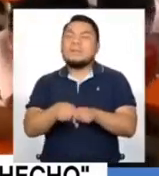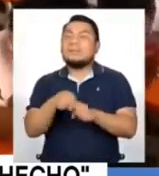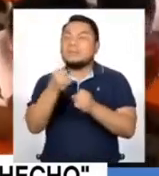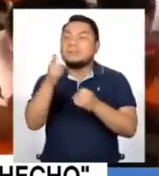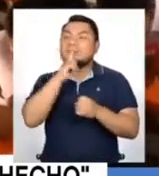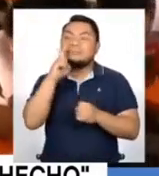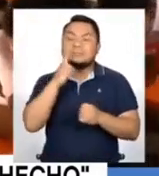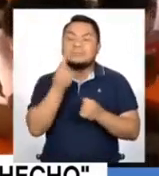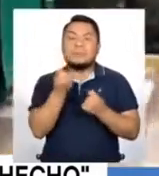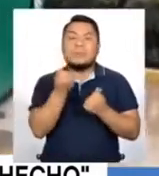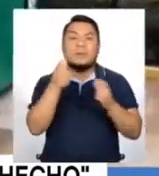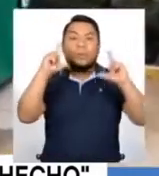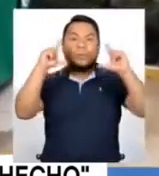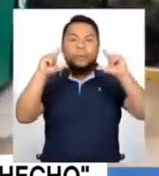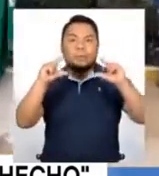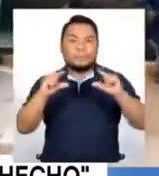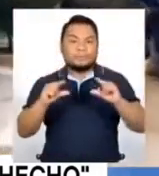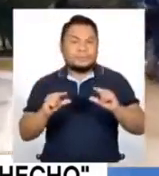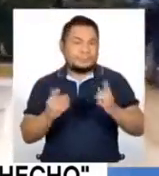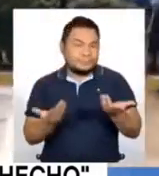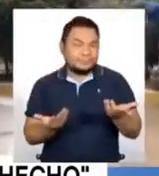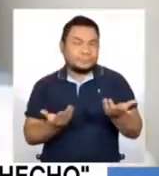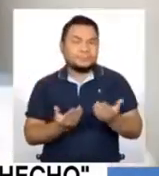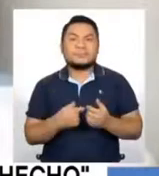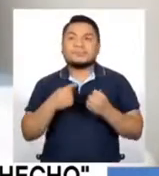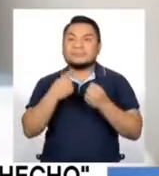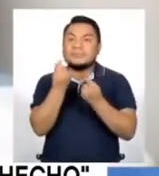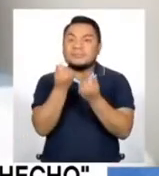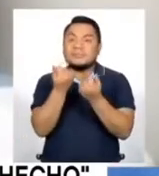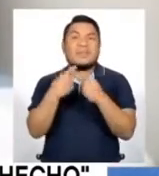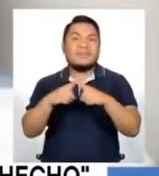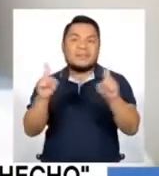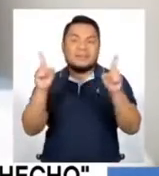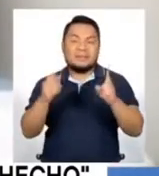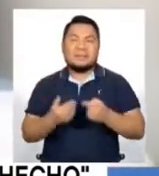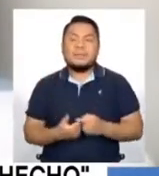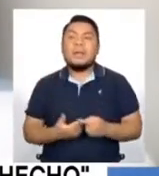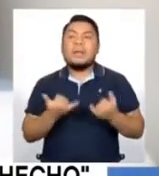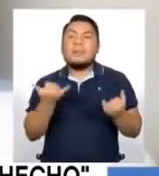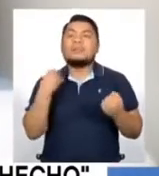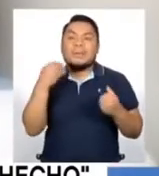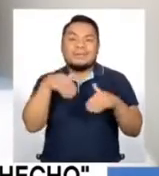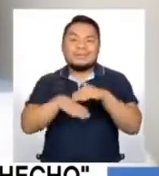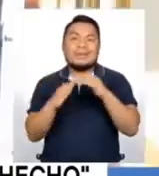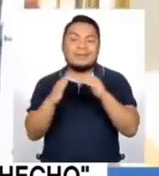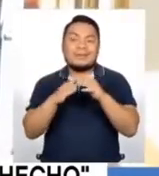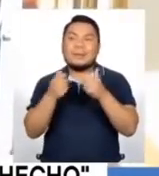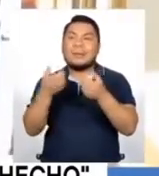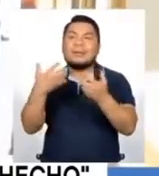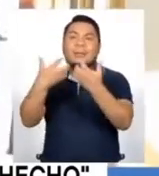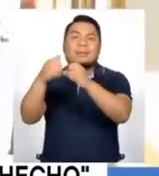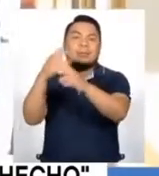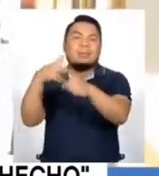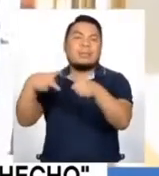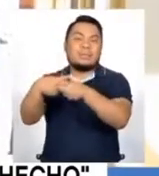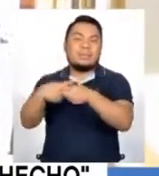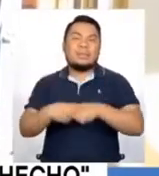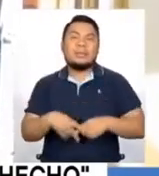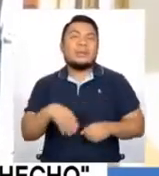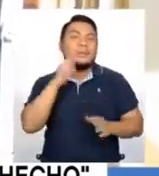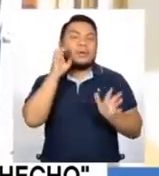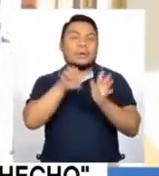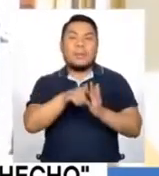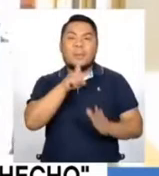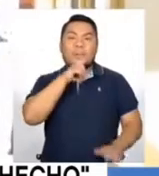hasta ahora ninguno de los colegios privados ha anunciado qué medidas va a tomar frente a eso. O sea, ¿qué pasa si un papá que tenía